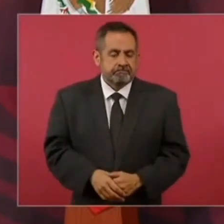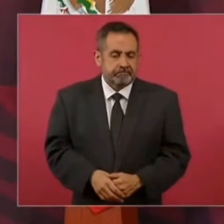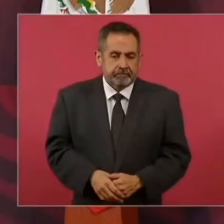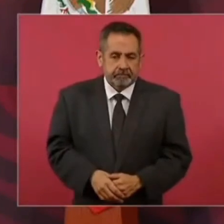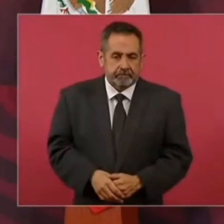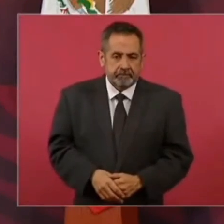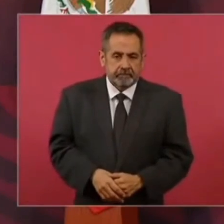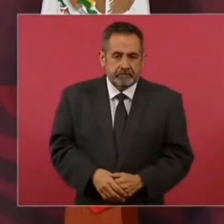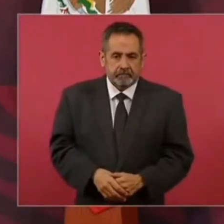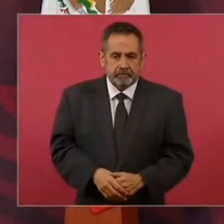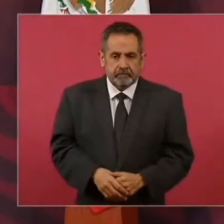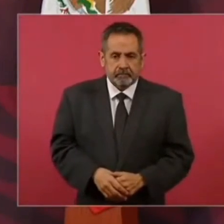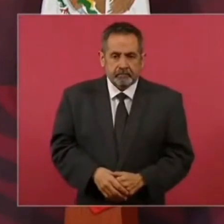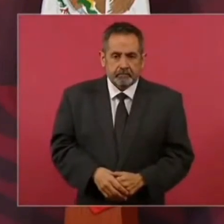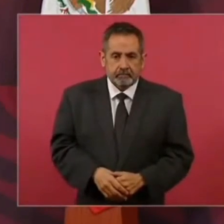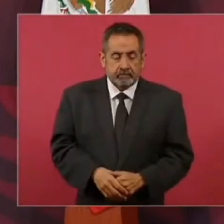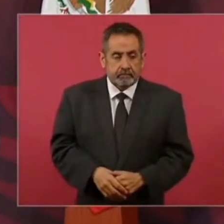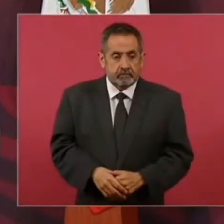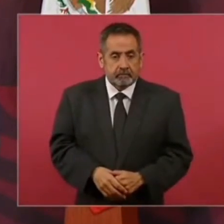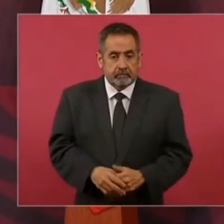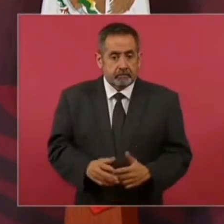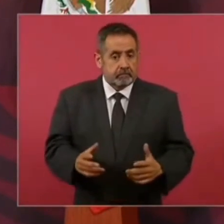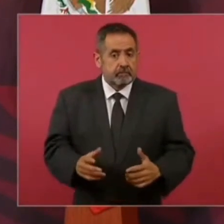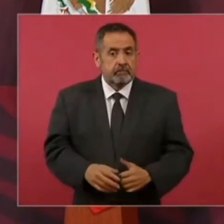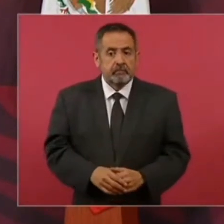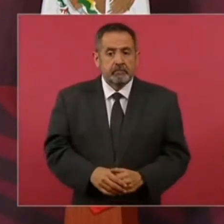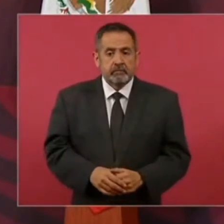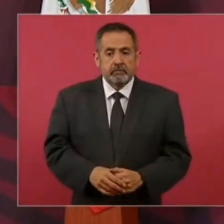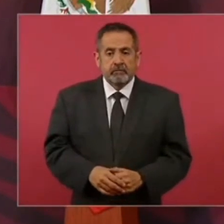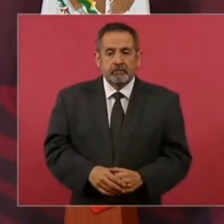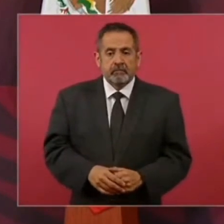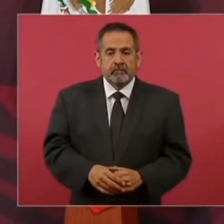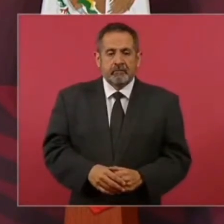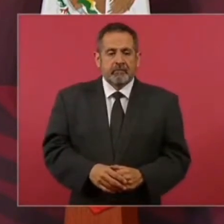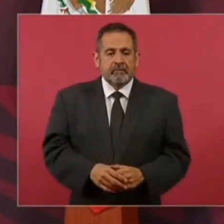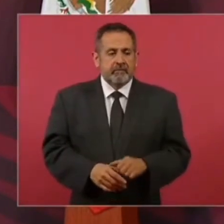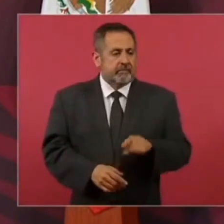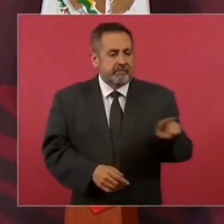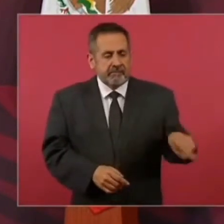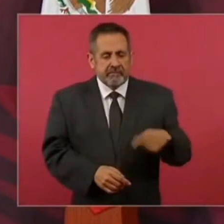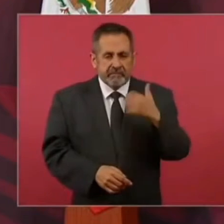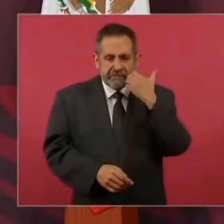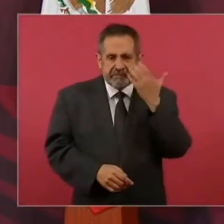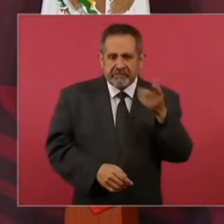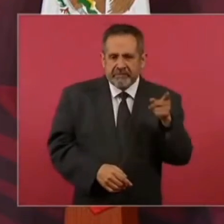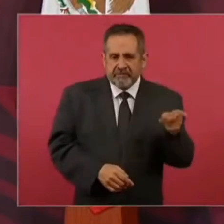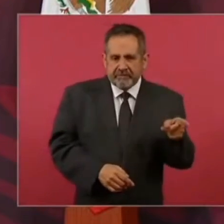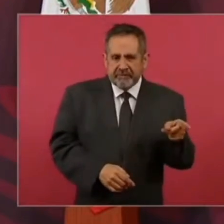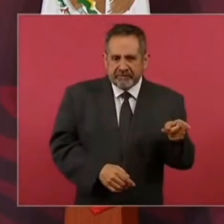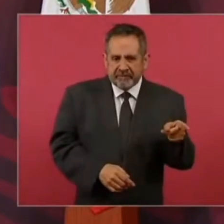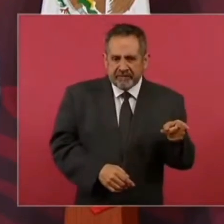Entonces, cuando se dieron cuenta, ya querían